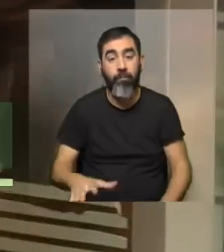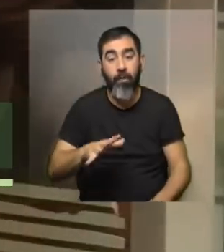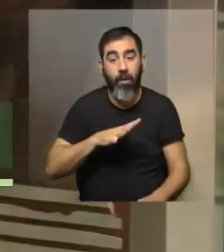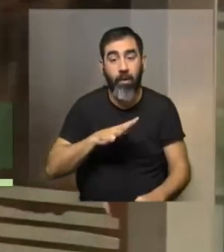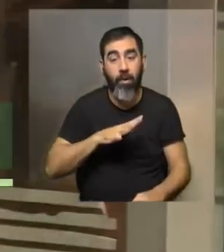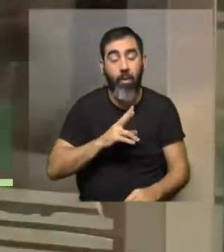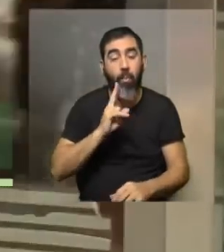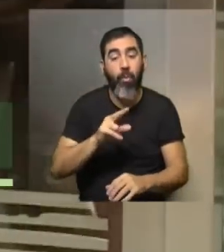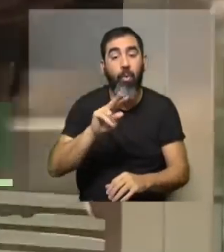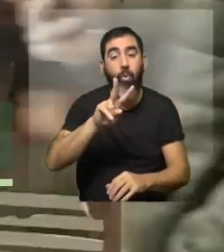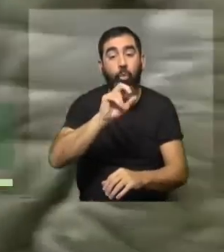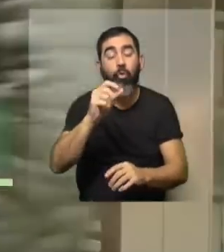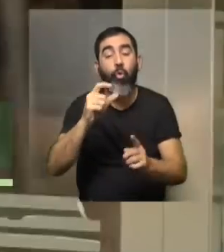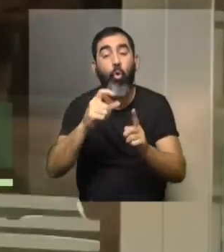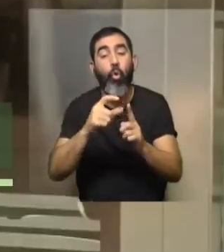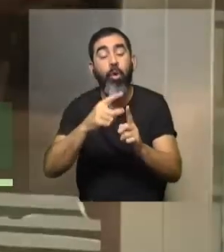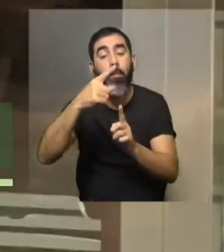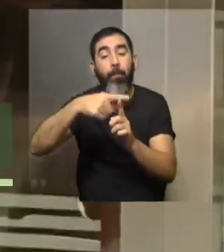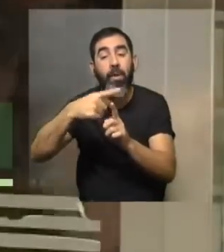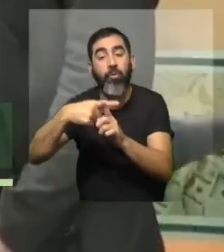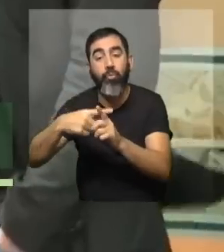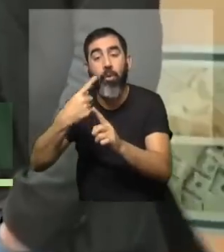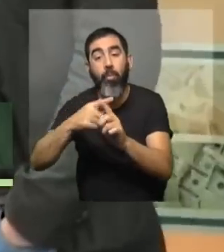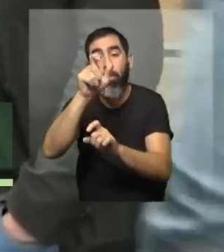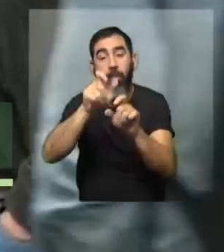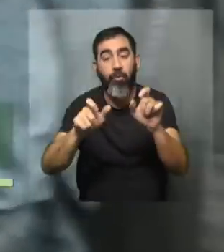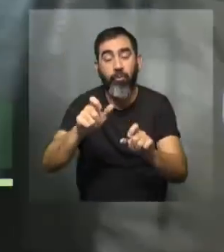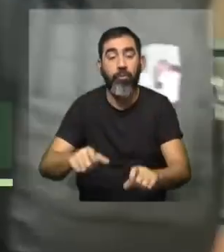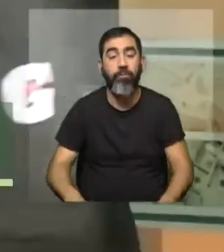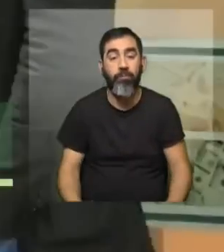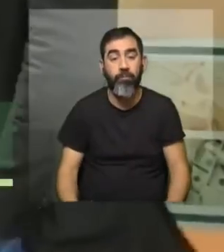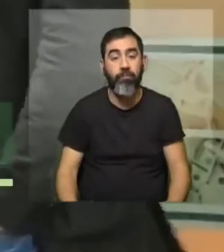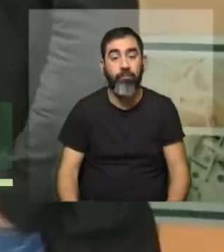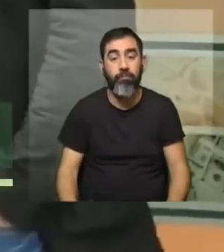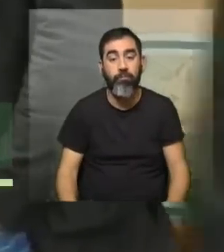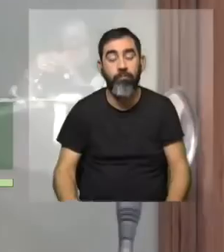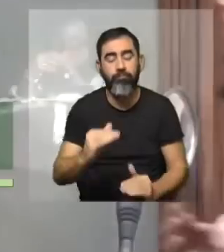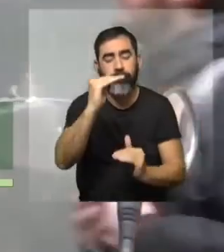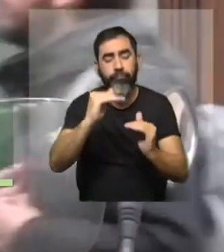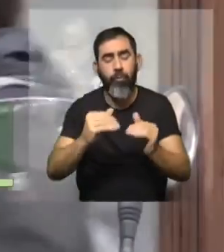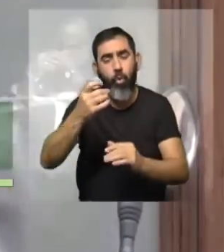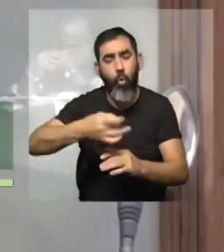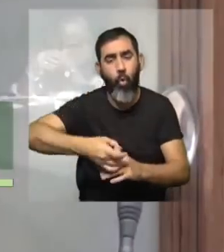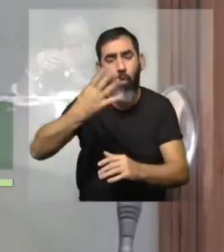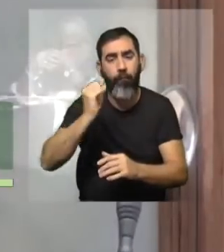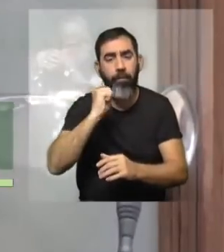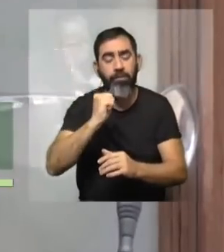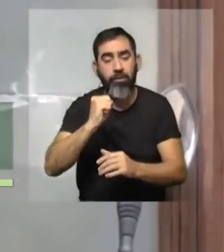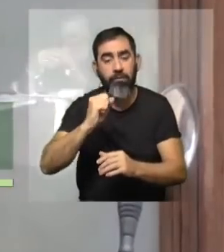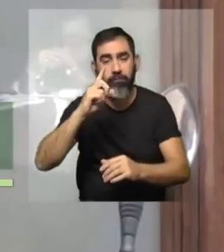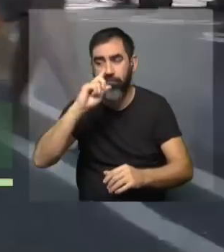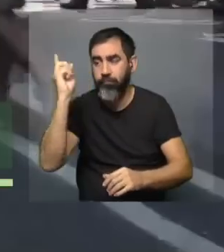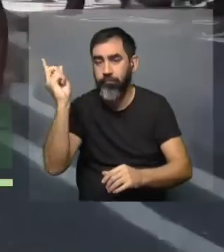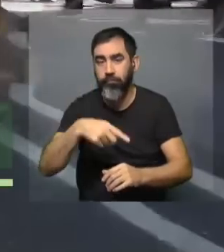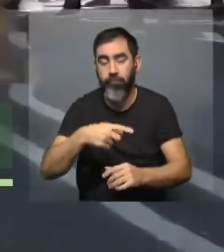se restringen a 200 dólares mensuales por persona y bajo ciertas condiciones esta devaluación oficial del peso se trasladó de